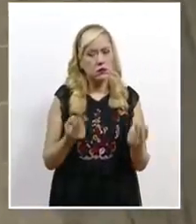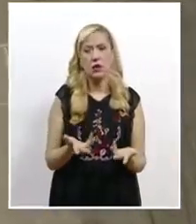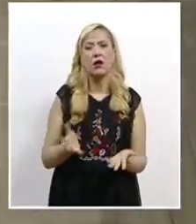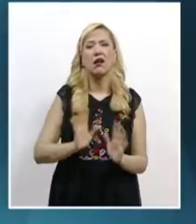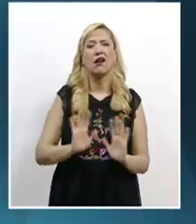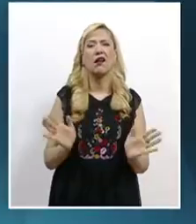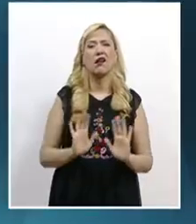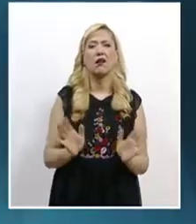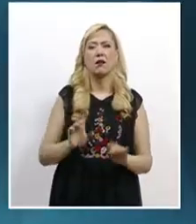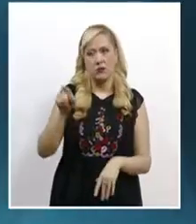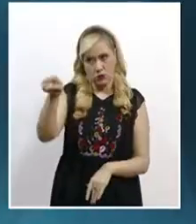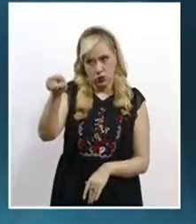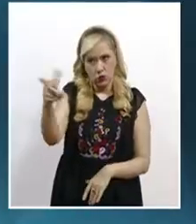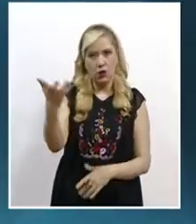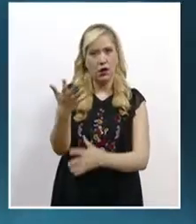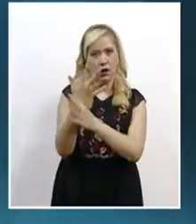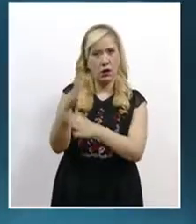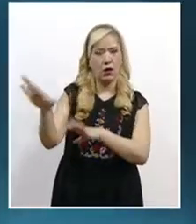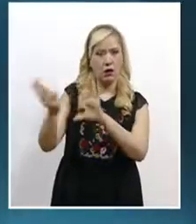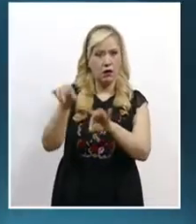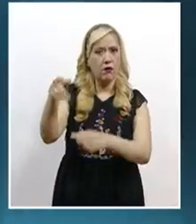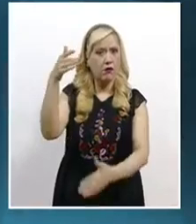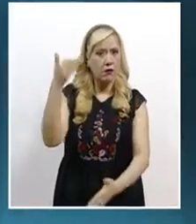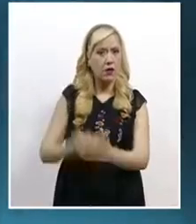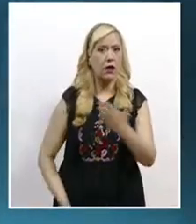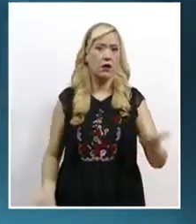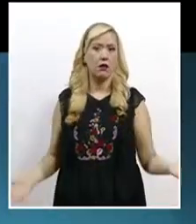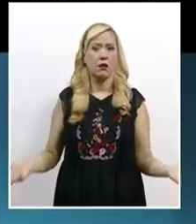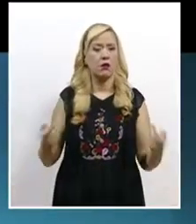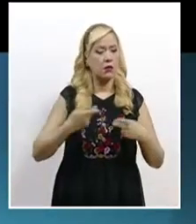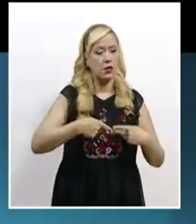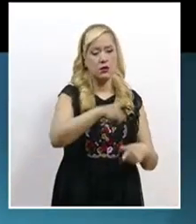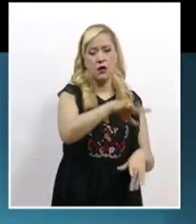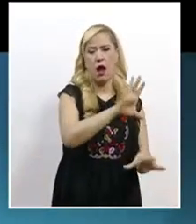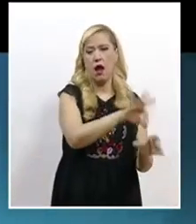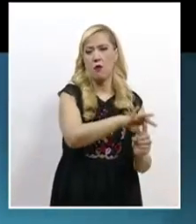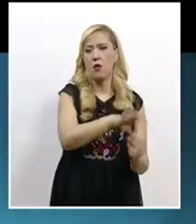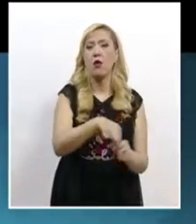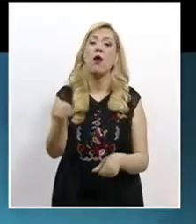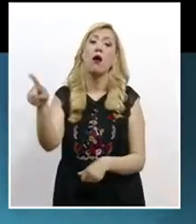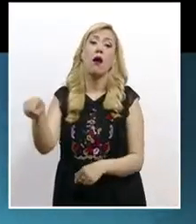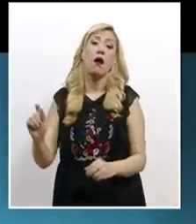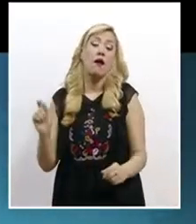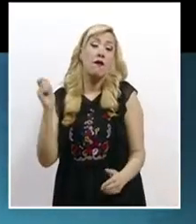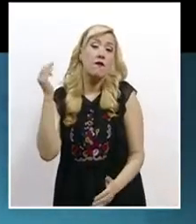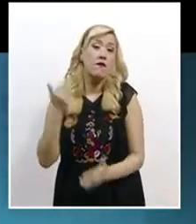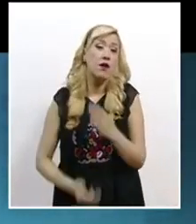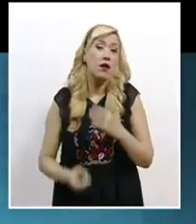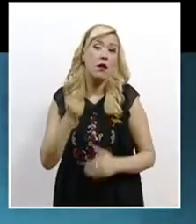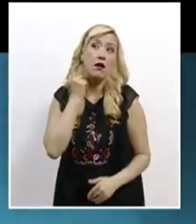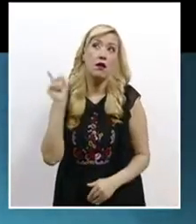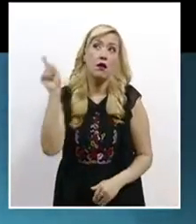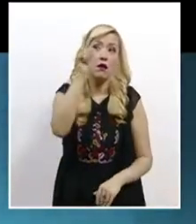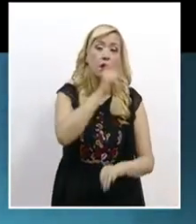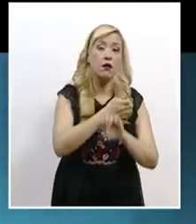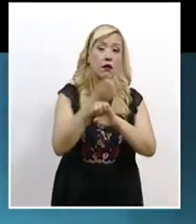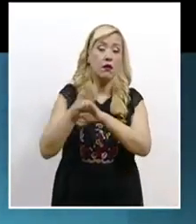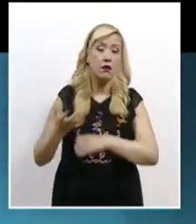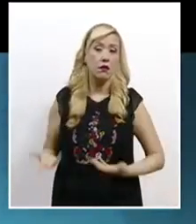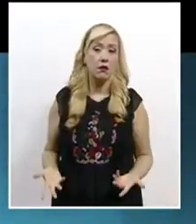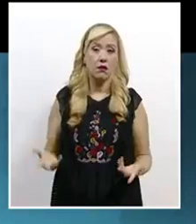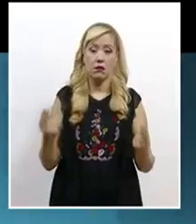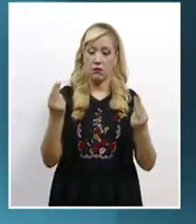proporcional. Asimismo, tampoco puede ser razón para dejar de favorecer a través de esas medidas correctivas la integración paritaria de